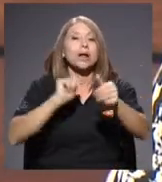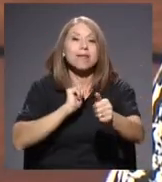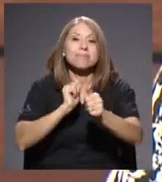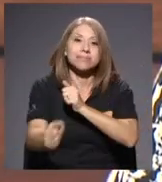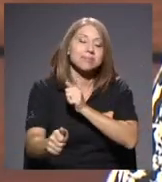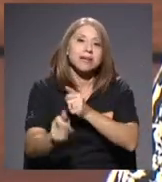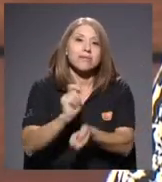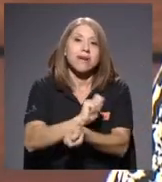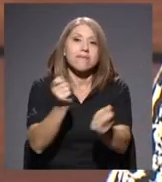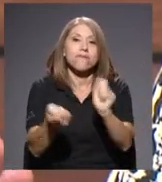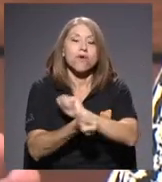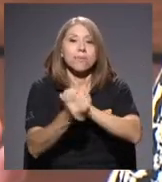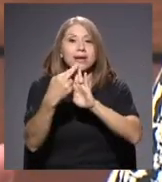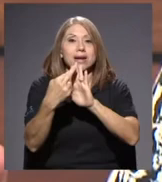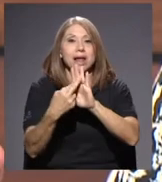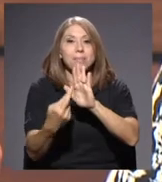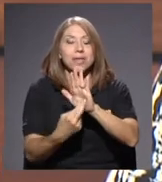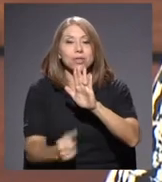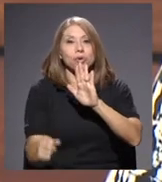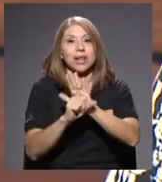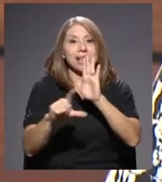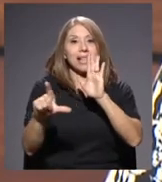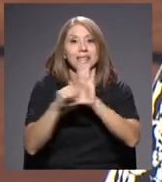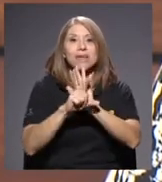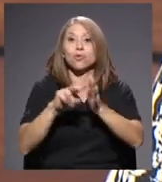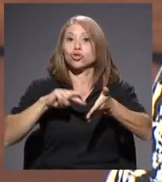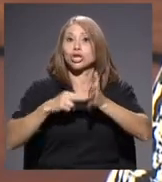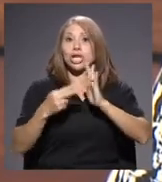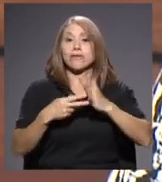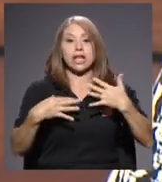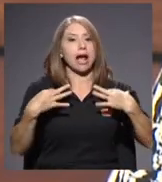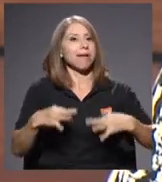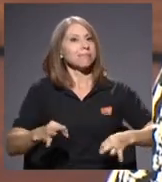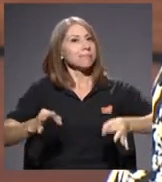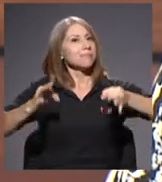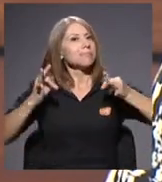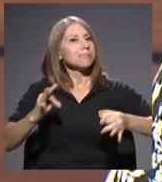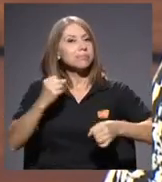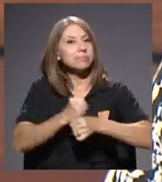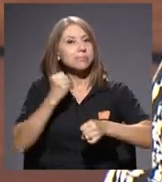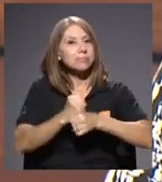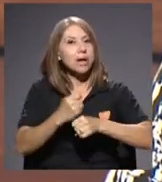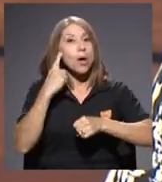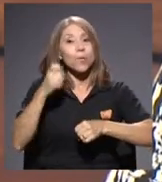reglamento legislativo, se pone una flor en el ojal, porque es otra deuda pendiente